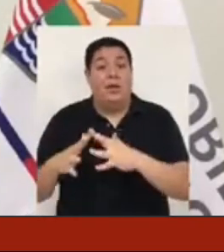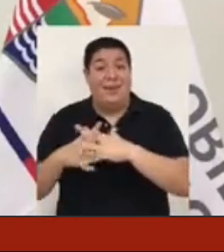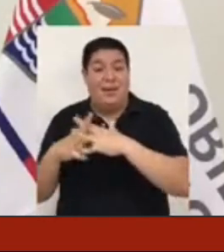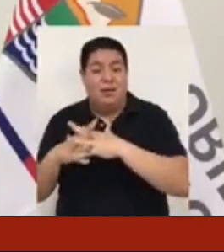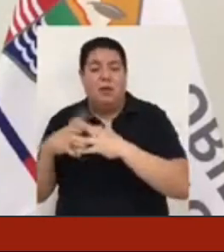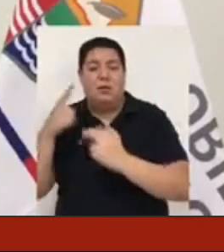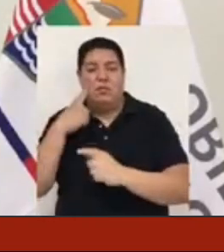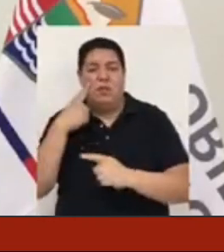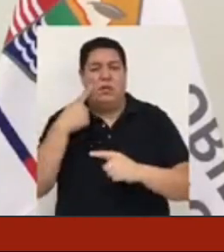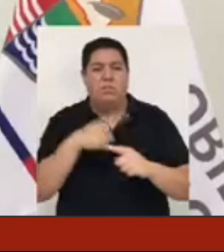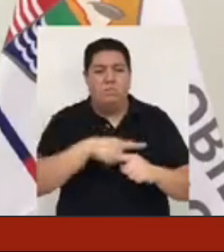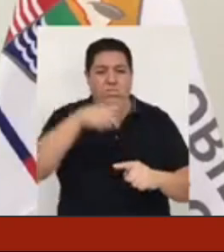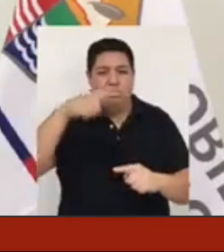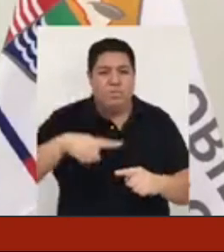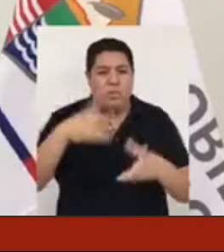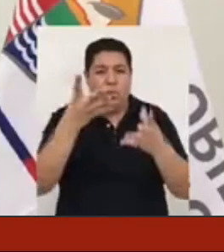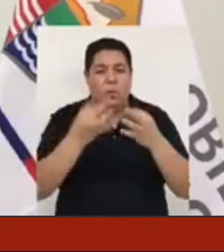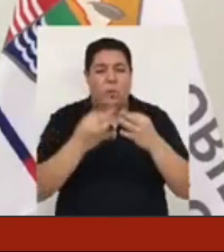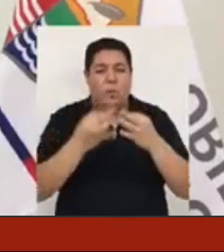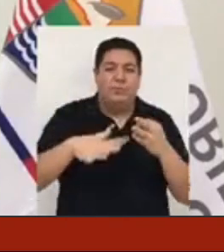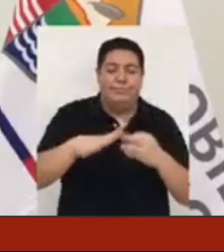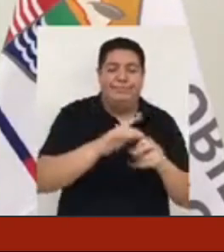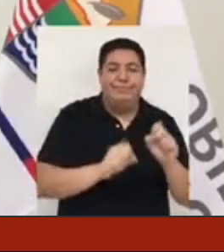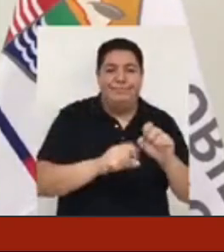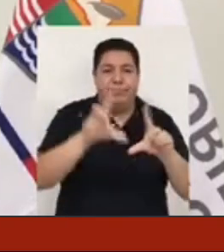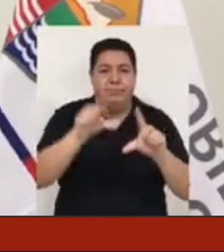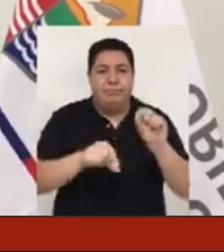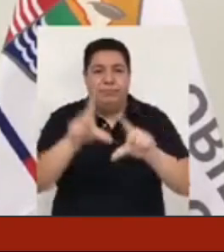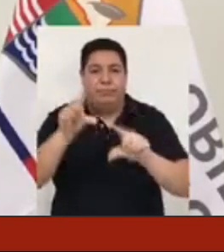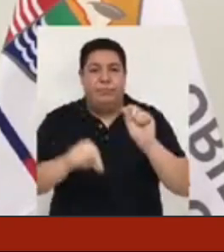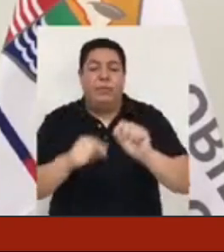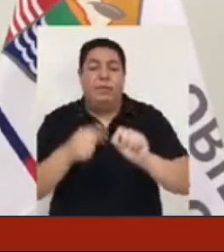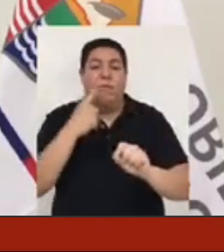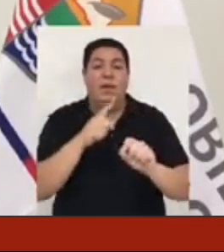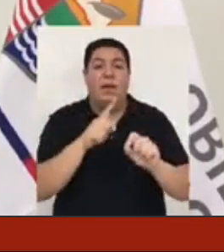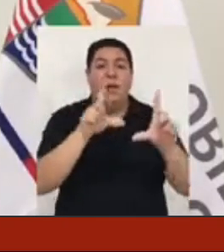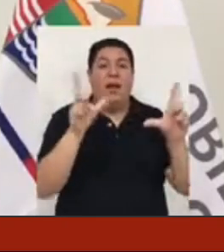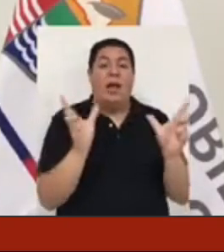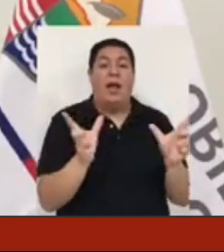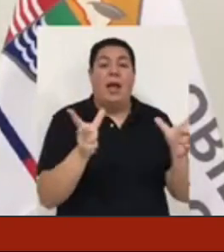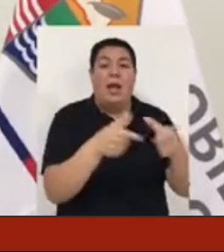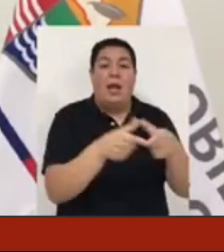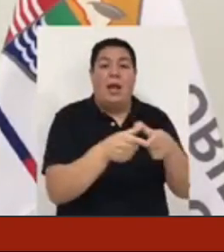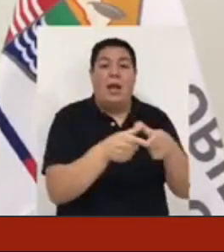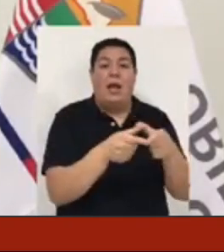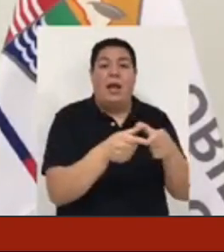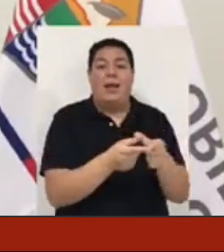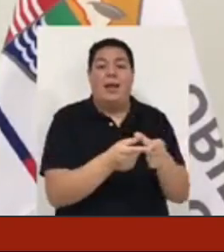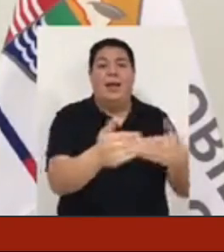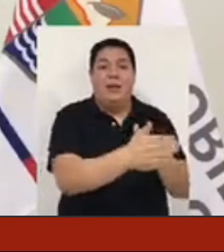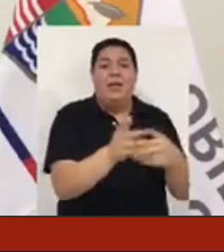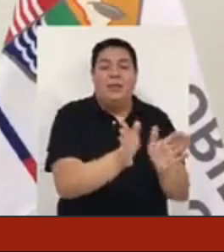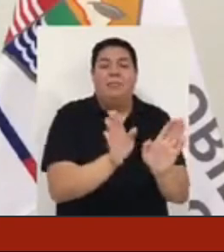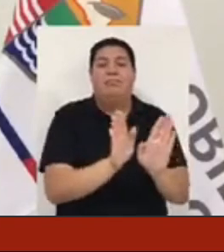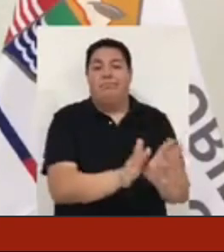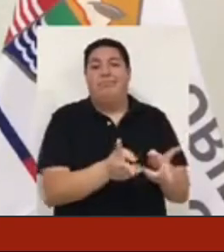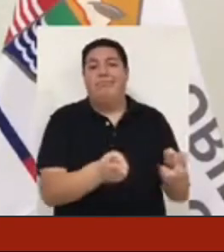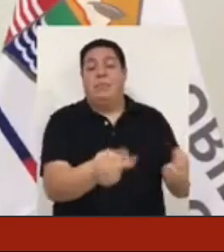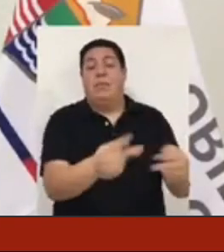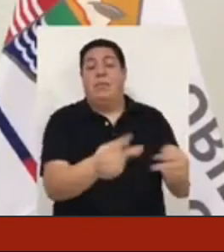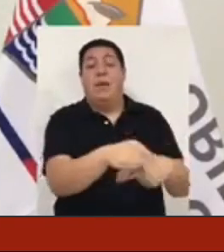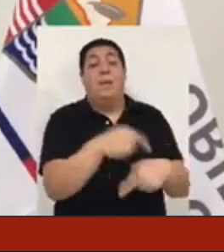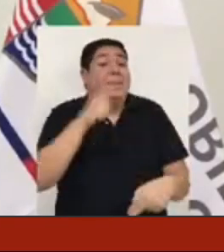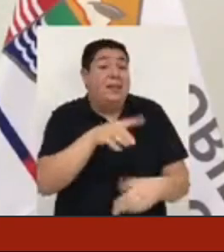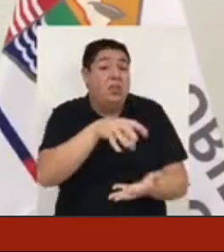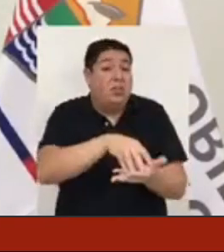estadísticamente logísticamente de aislar la región pero en estos momentos no